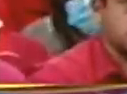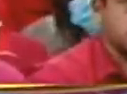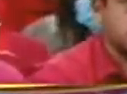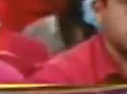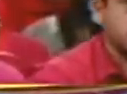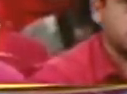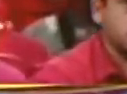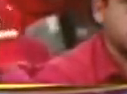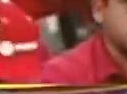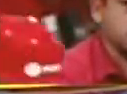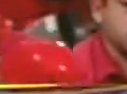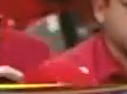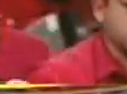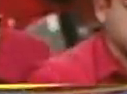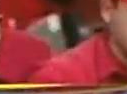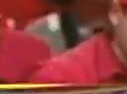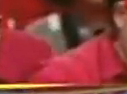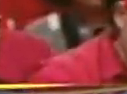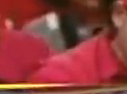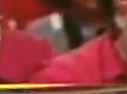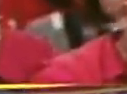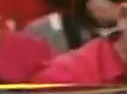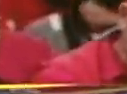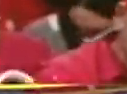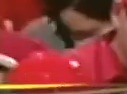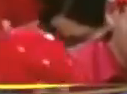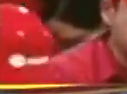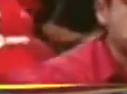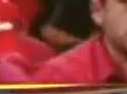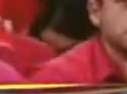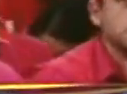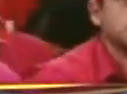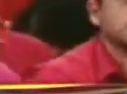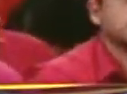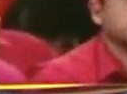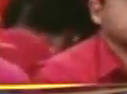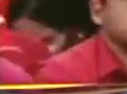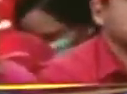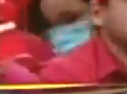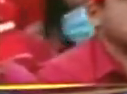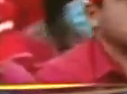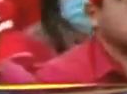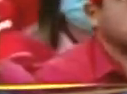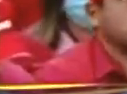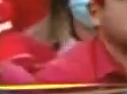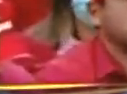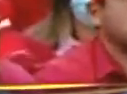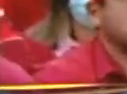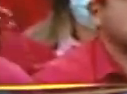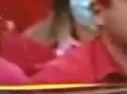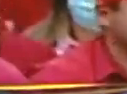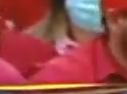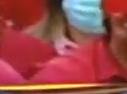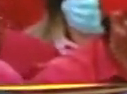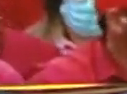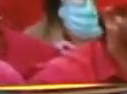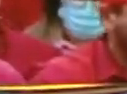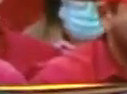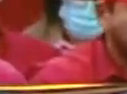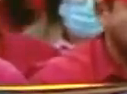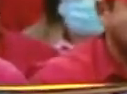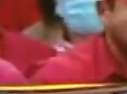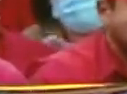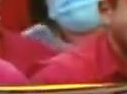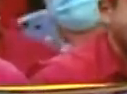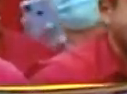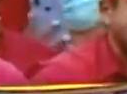perecieron precisamente por no tener cerca de ellos lo que era el preciado combustible y por supuesto